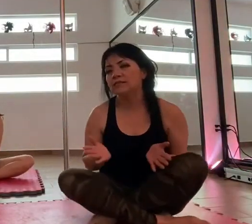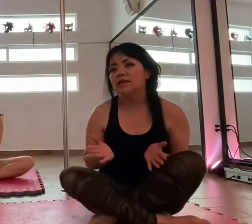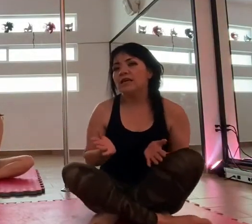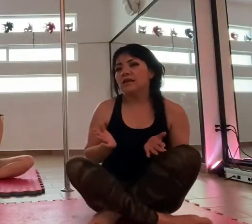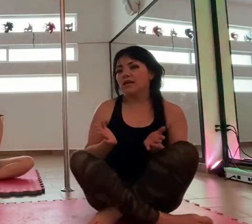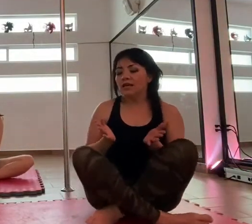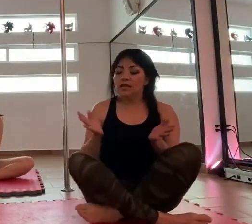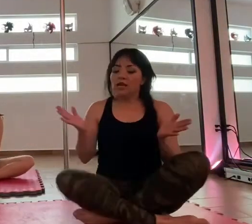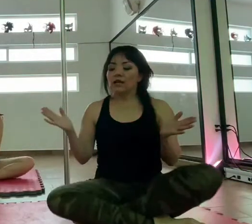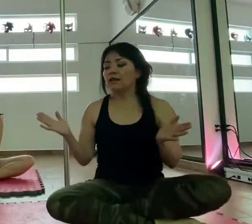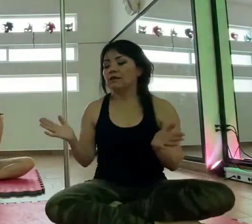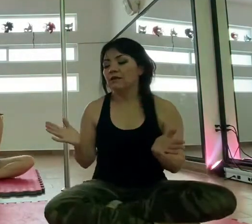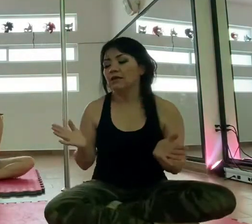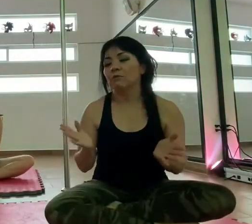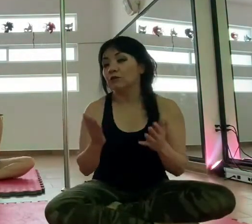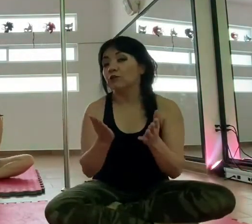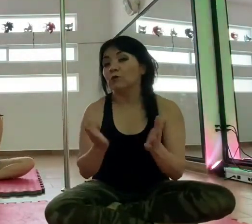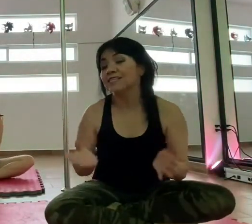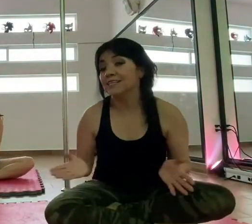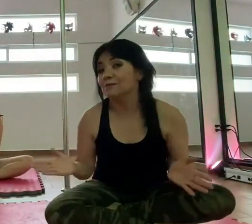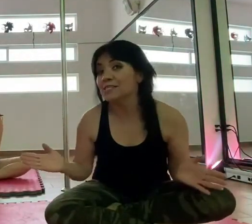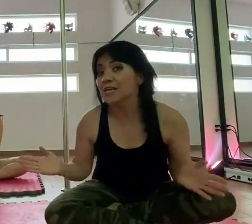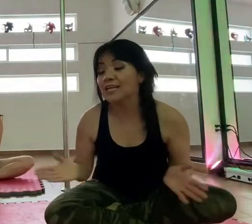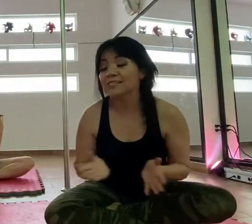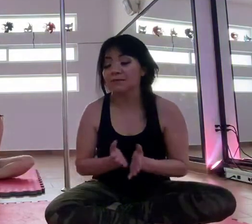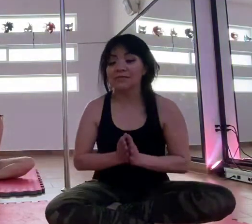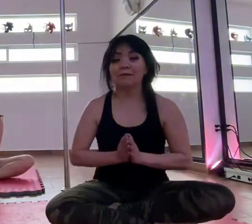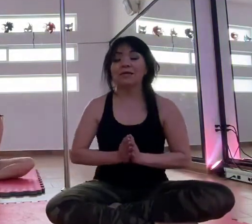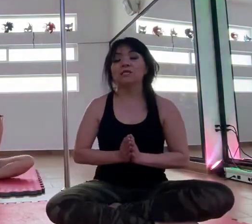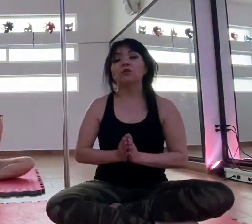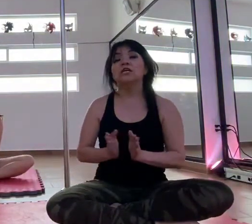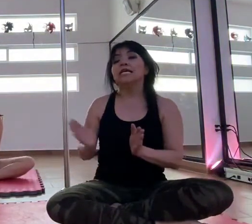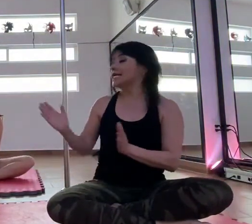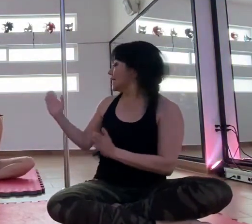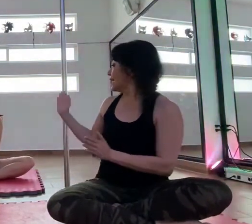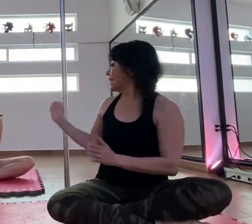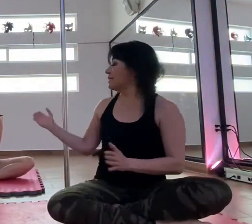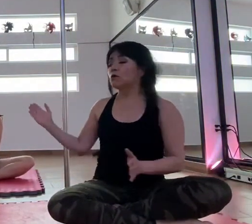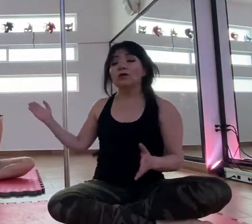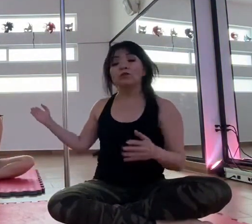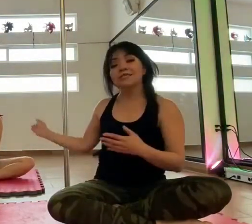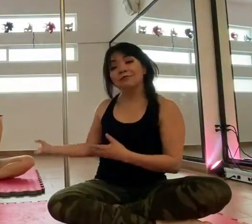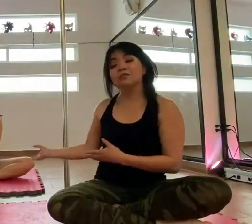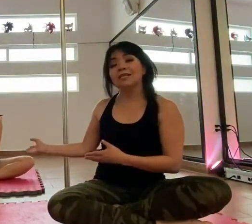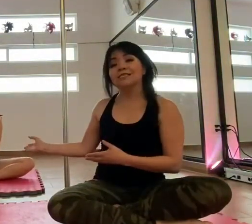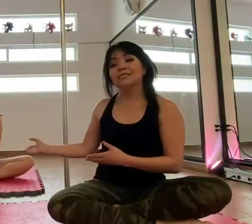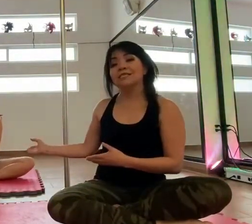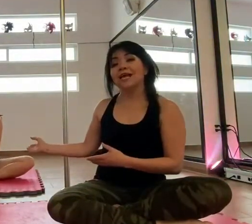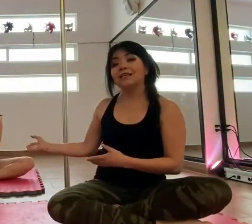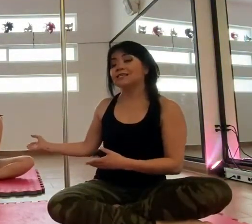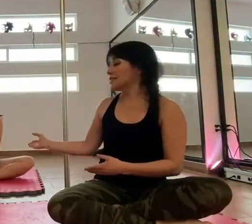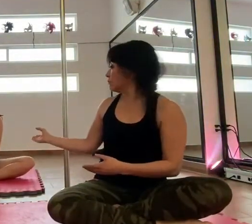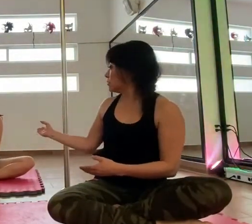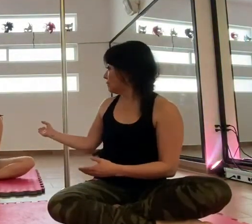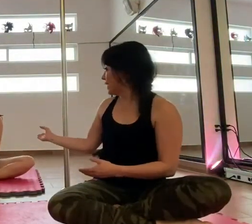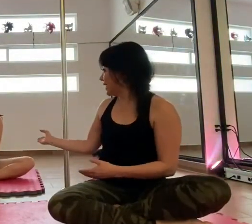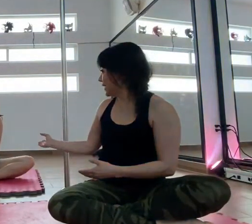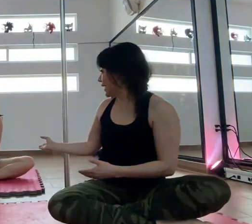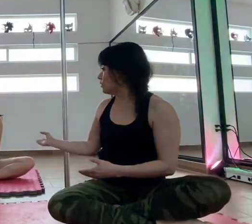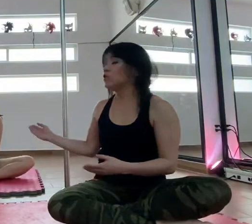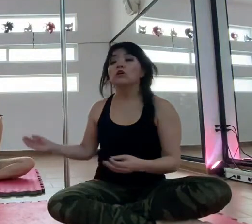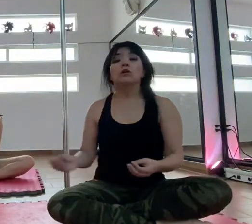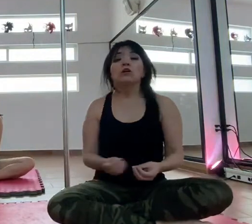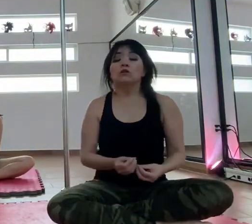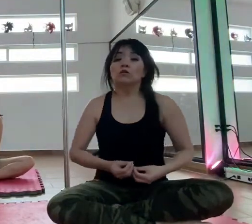¿te acuerdas? ¿Te acuerdas las que me siguen, las que me están viendo? Que cuando hacemos elasticidad estamos